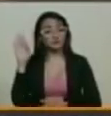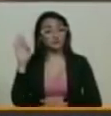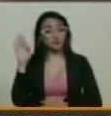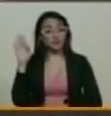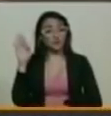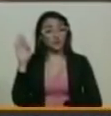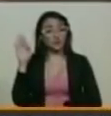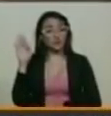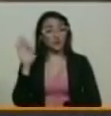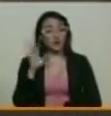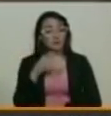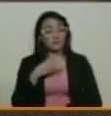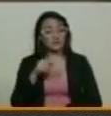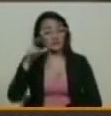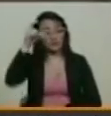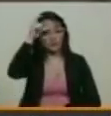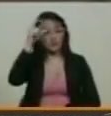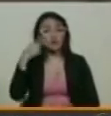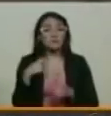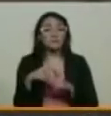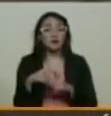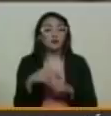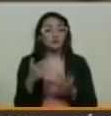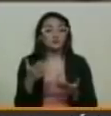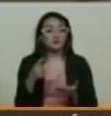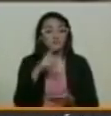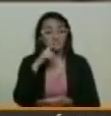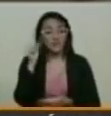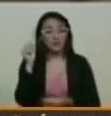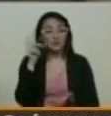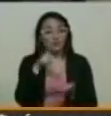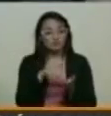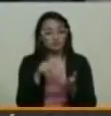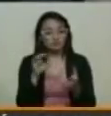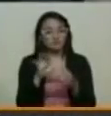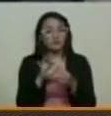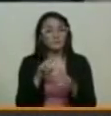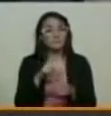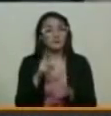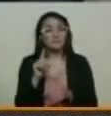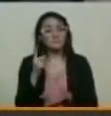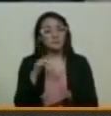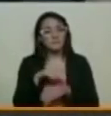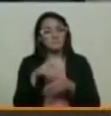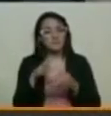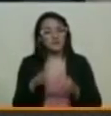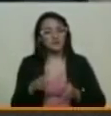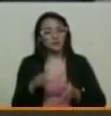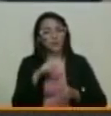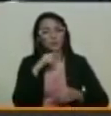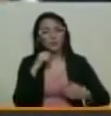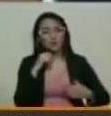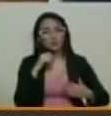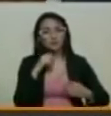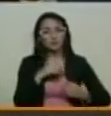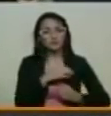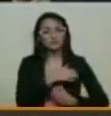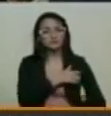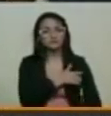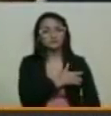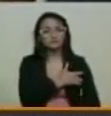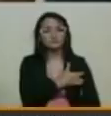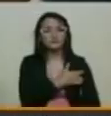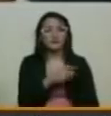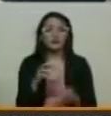Recep Tayyip Erdogan. También el jefe de Estado venezolano tuvo lazos de amistad con el primer ministro ruso, con el emir de Qatar, con también